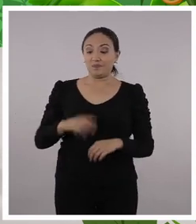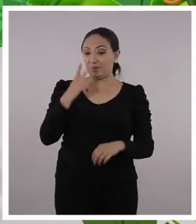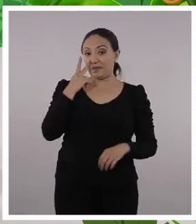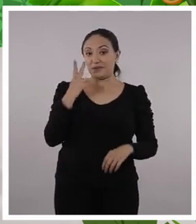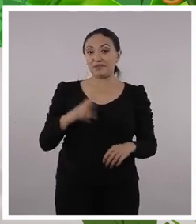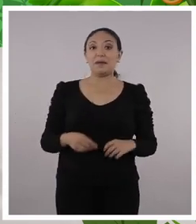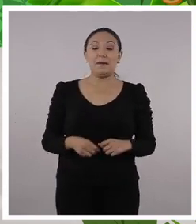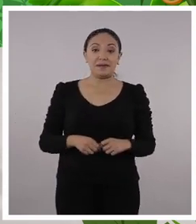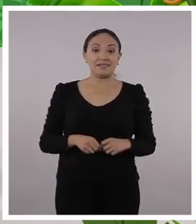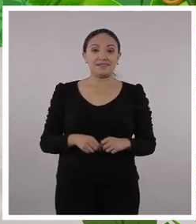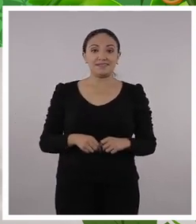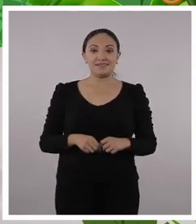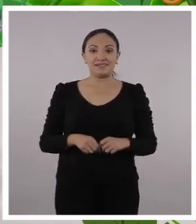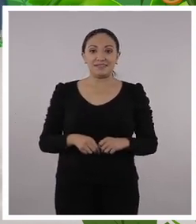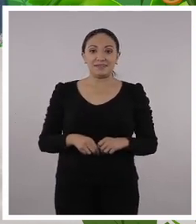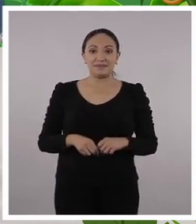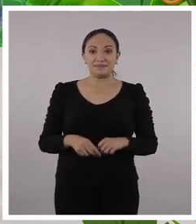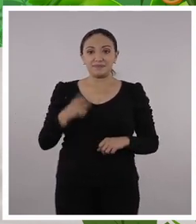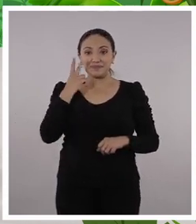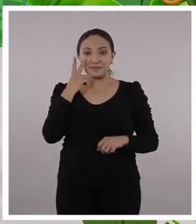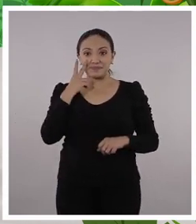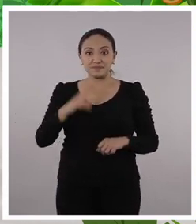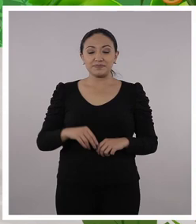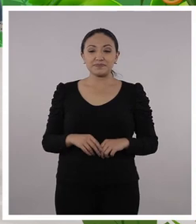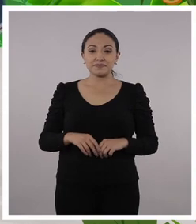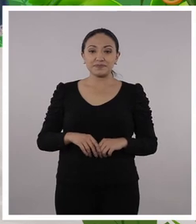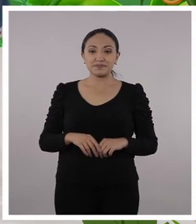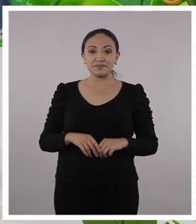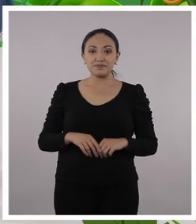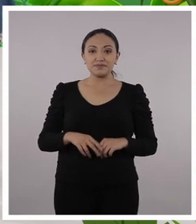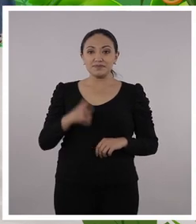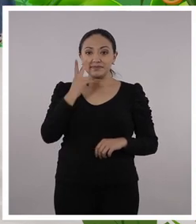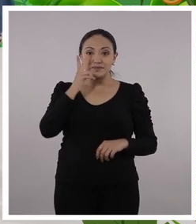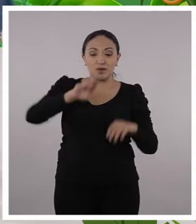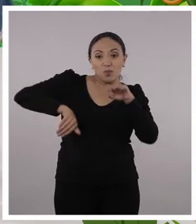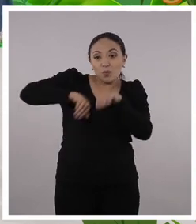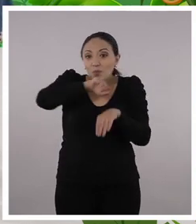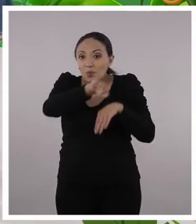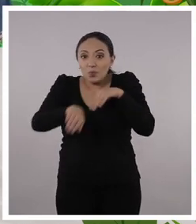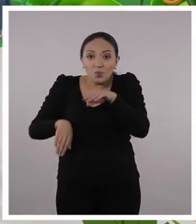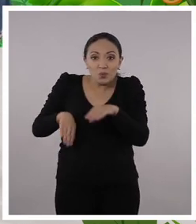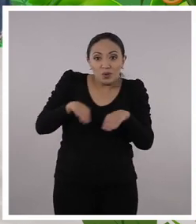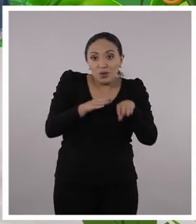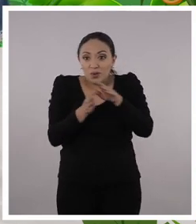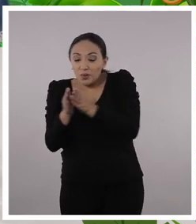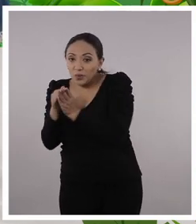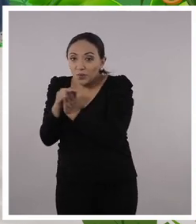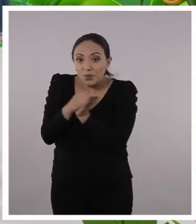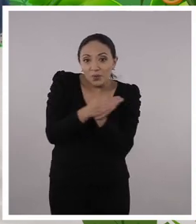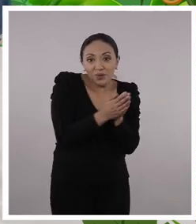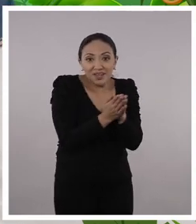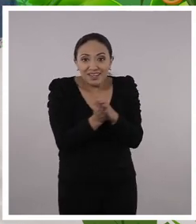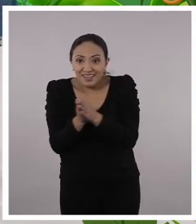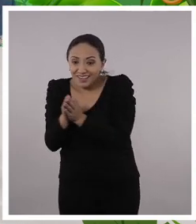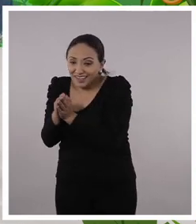aquí. Vamos a ver cómo lo hace la profe Monse. Voy a nadar. Con sonido de nutria.